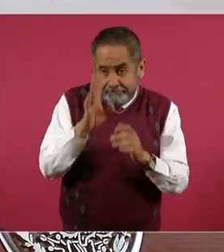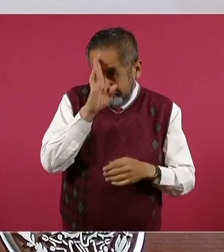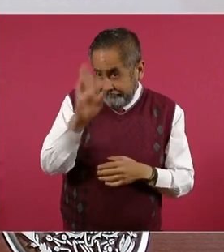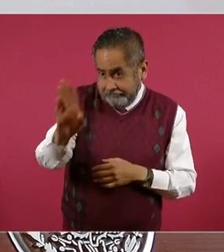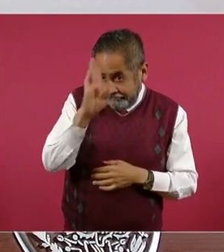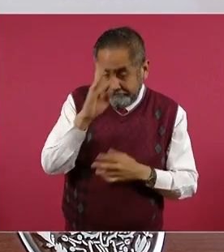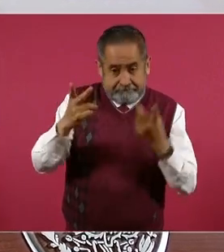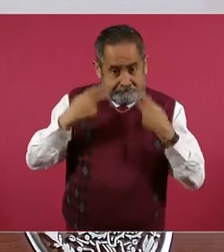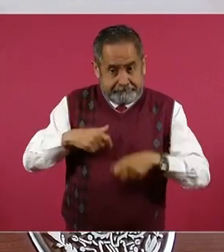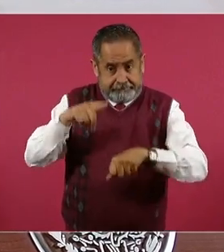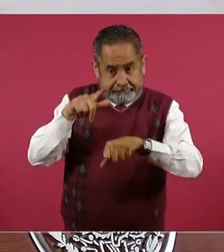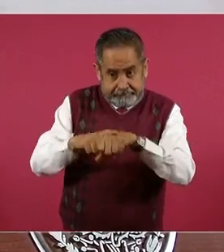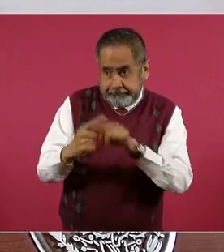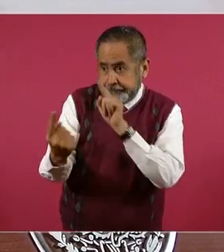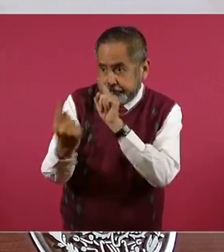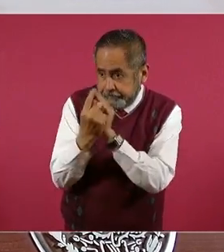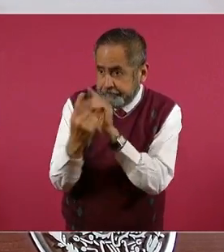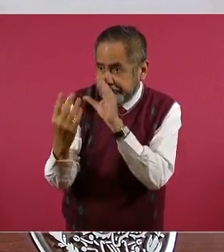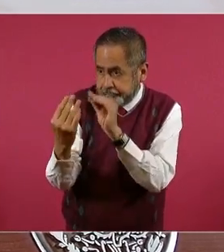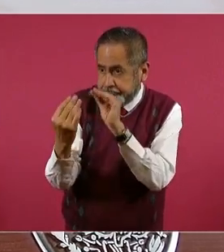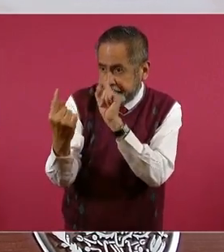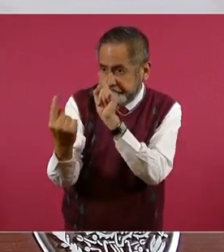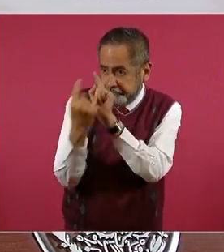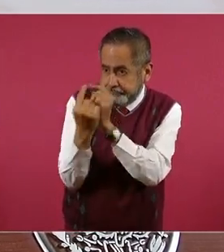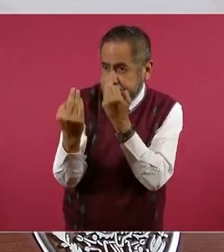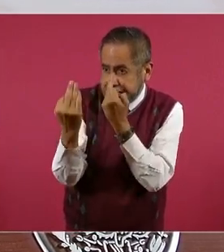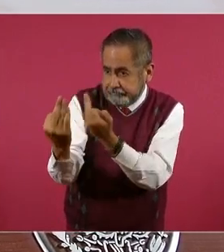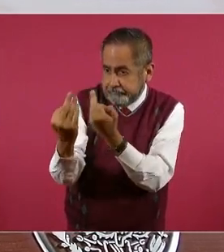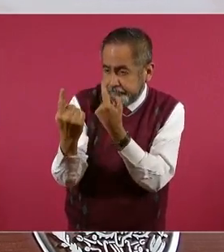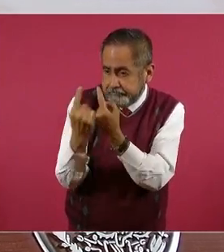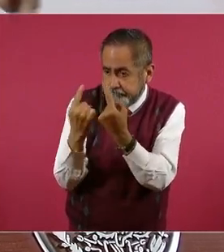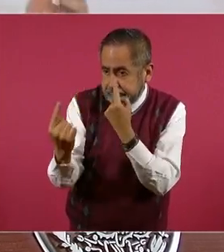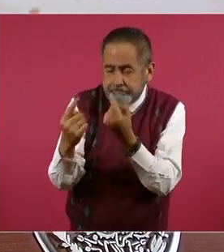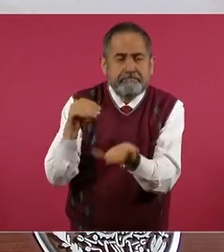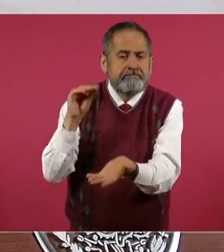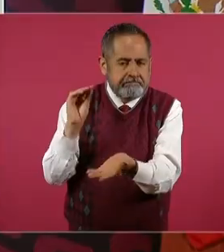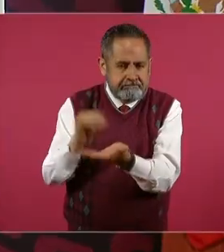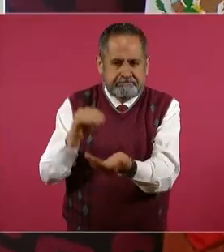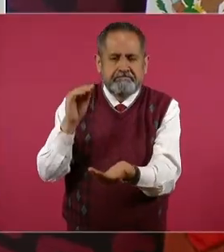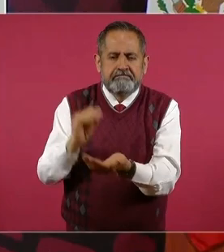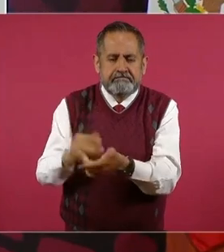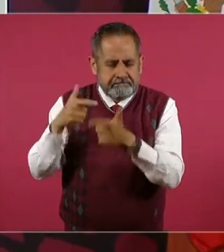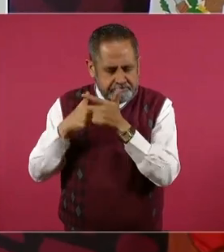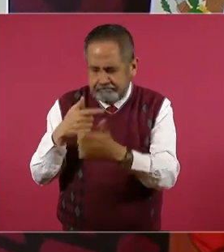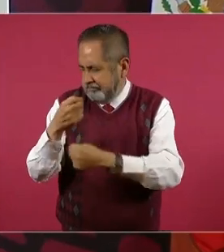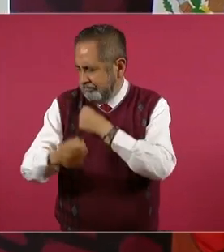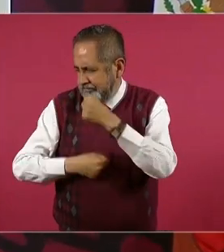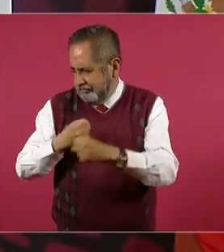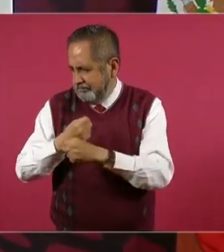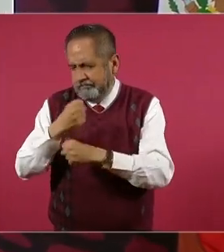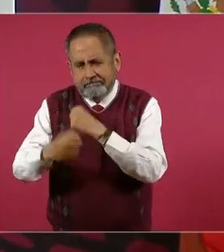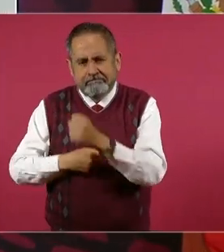directa, personal, el boca a boca, va a continuar por mucho tiempo.